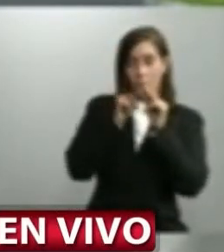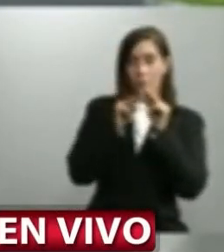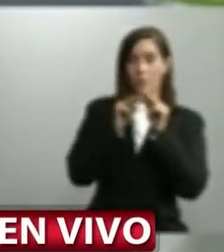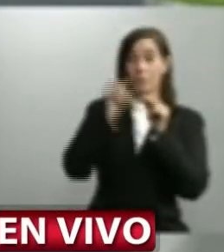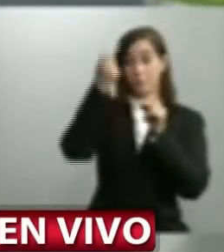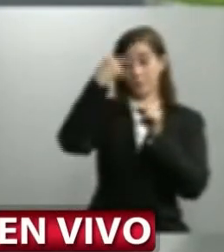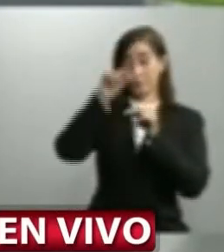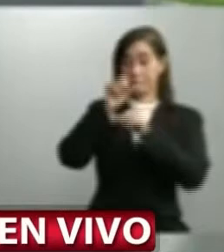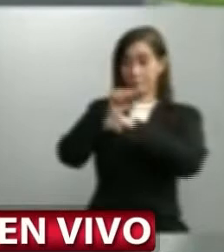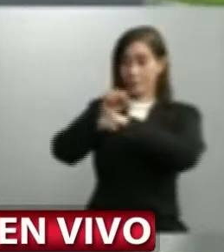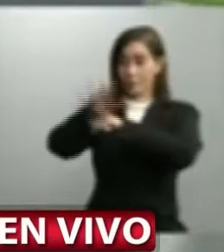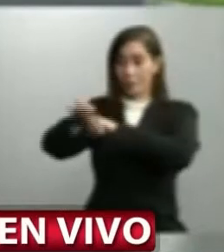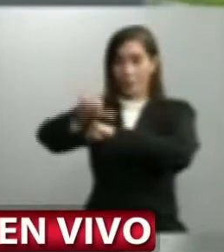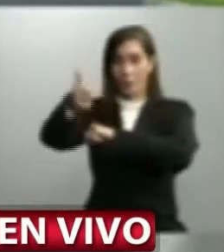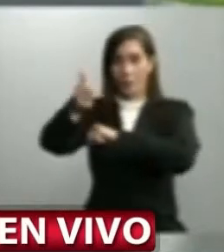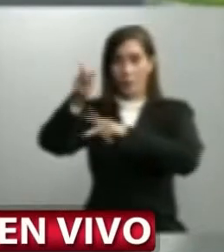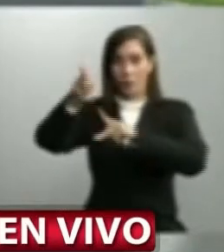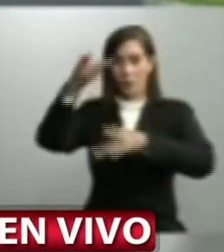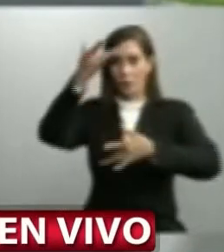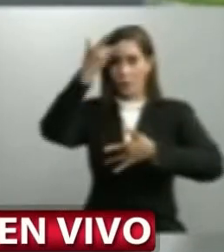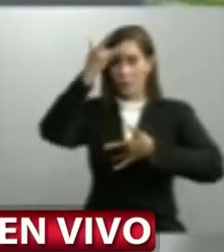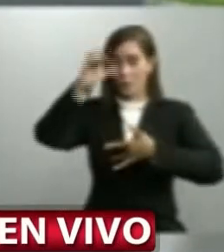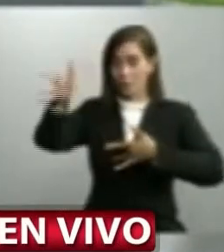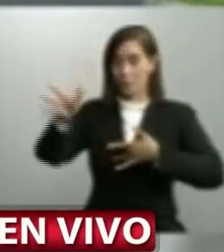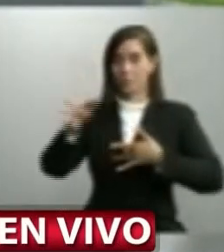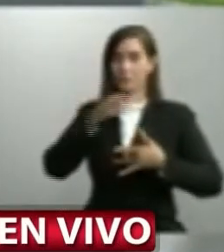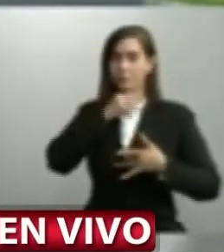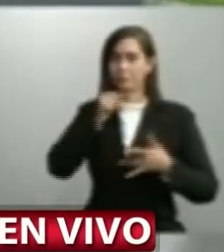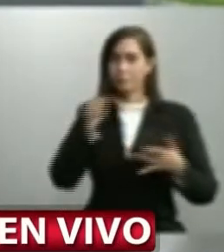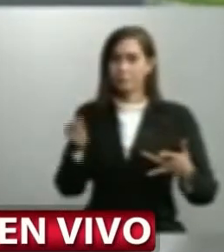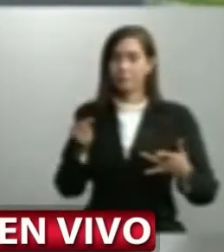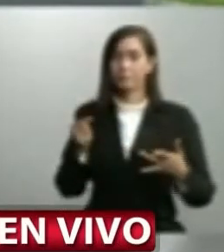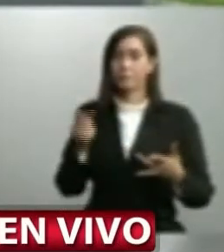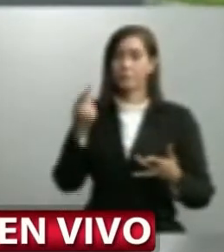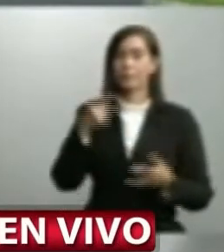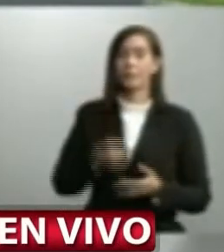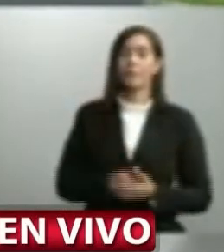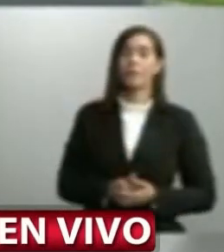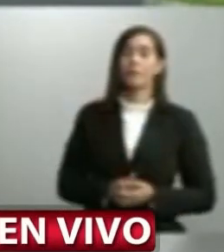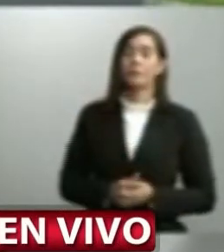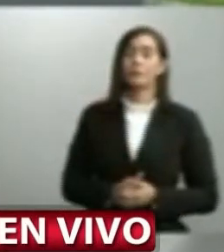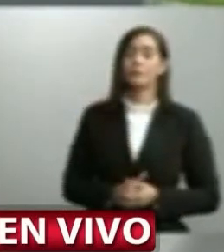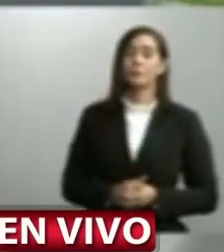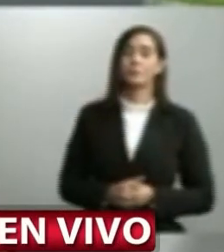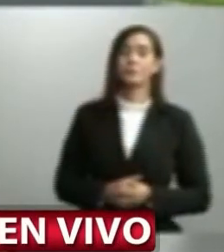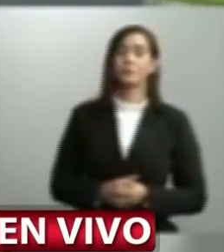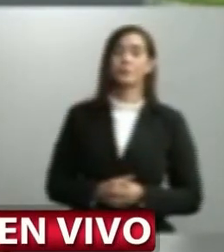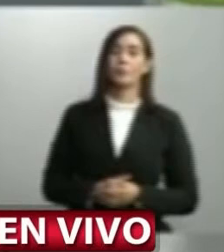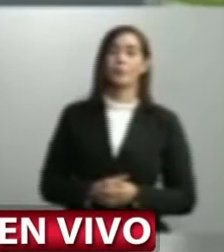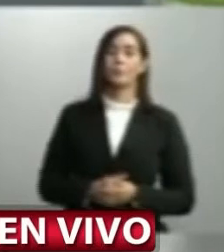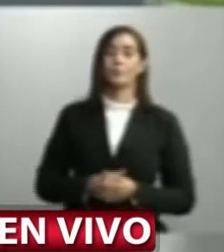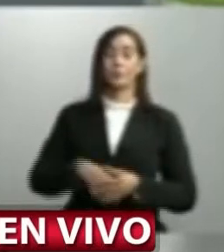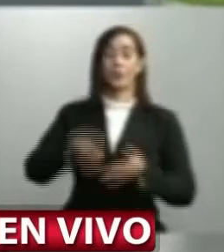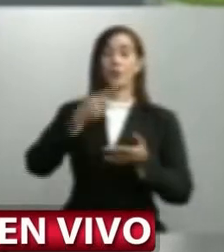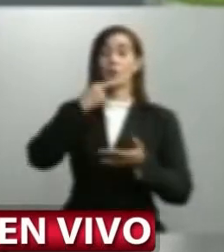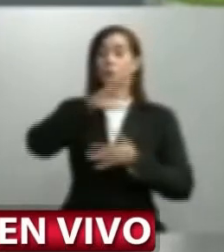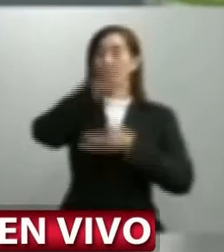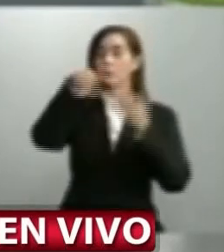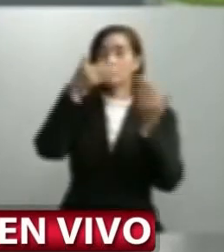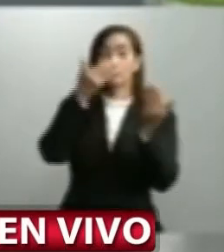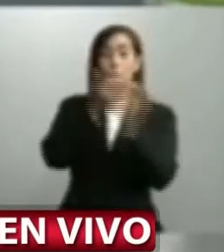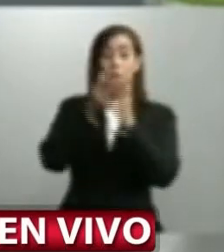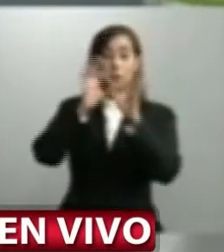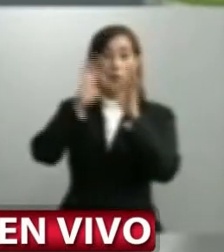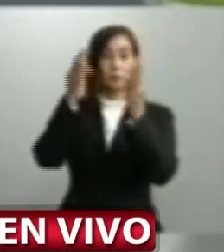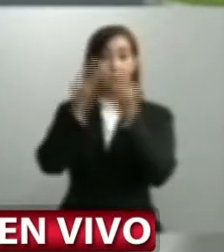contacto. De manera que quería aprovechar esa pregunta suya para hacer esa observación a todas las familias